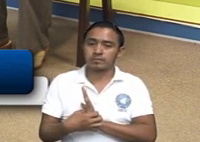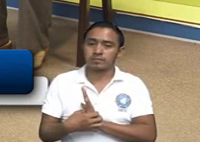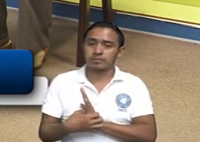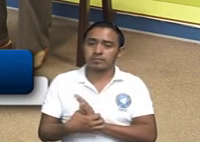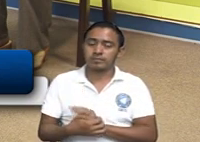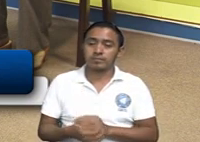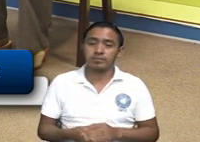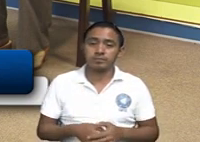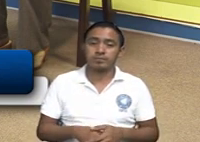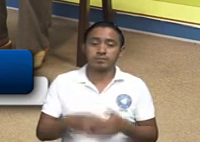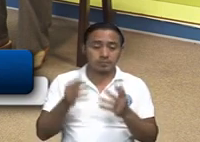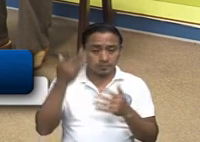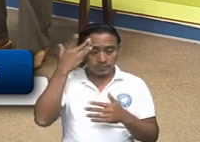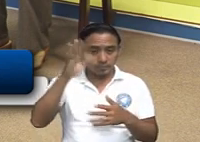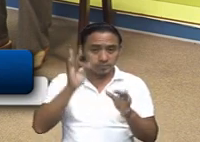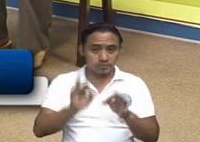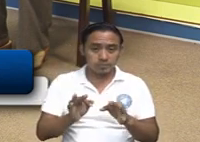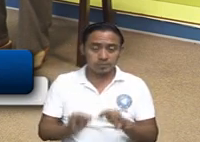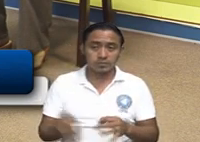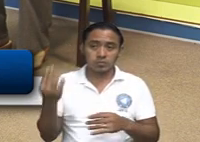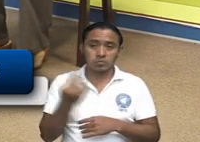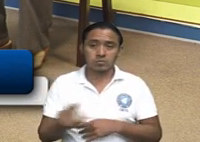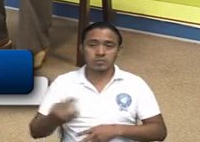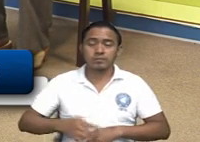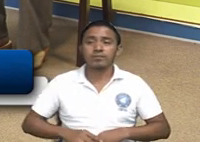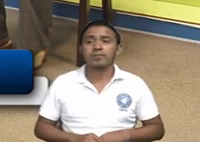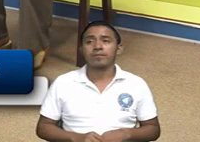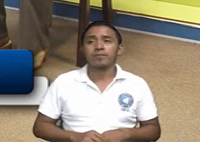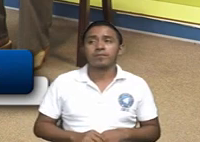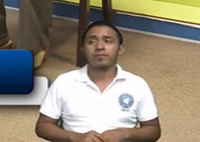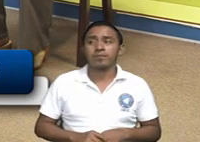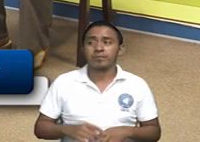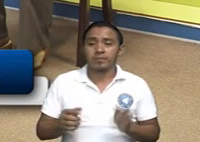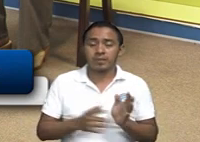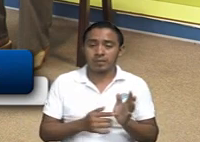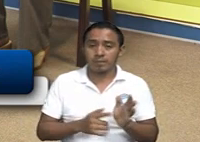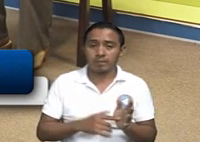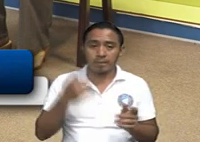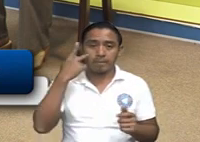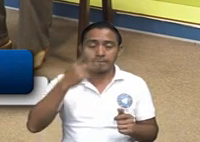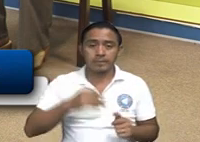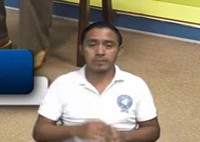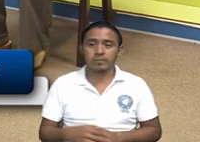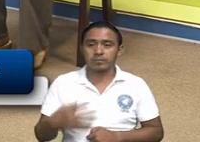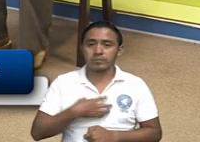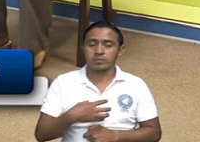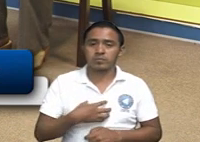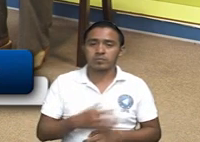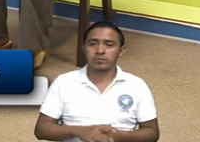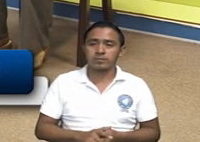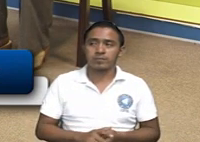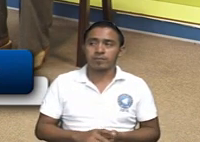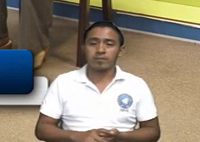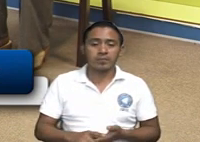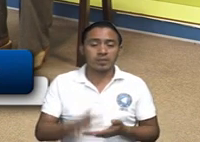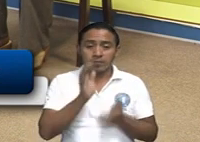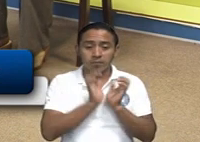y cuando la sepamos usar, si usas la tecnología para ver un cuento animado, el niño va a